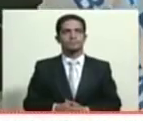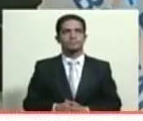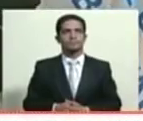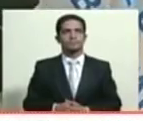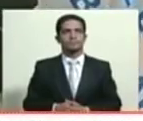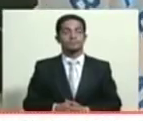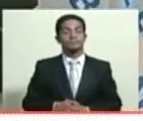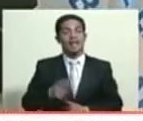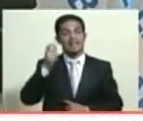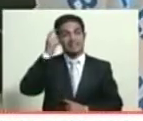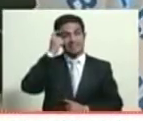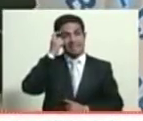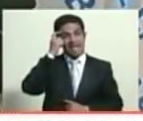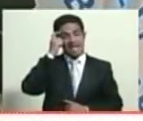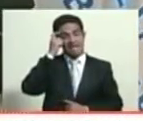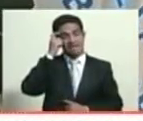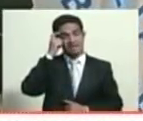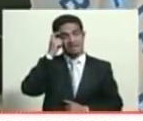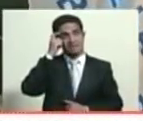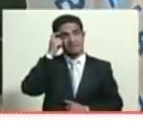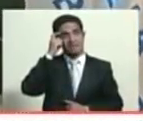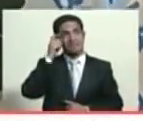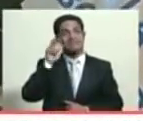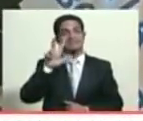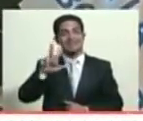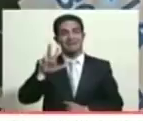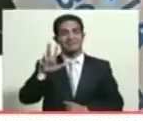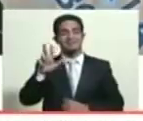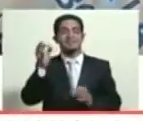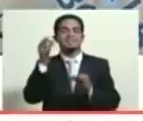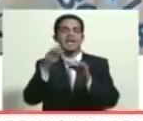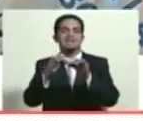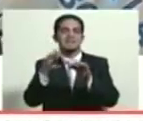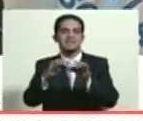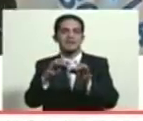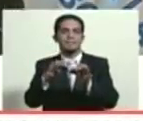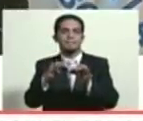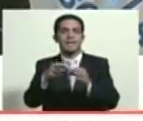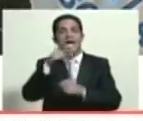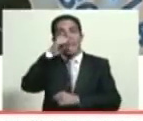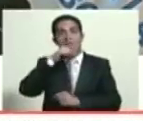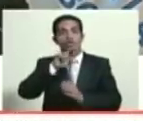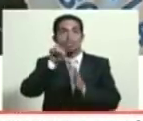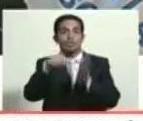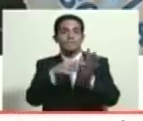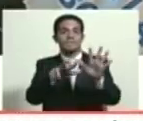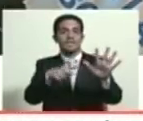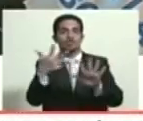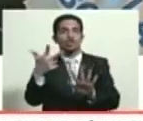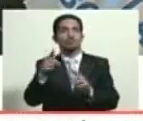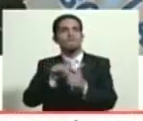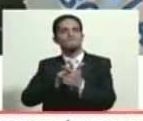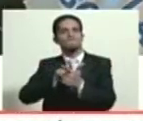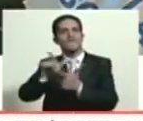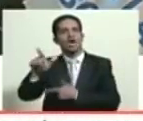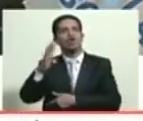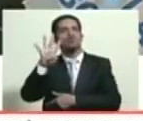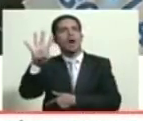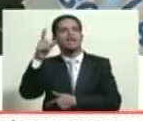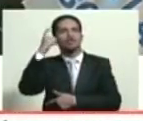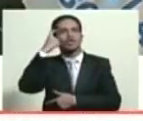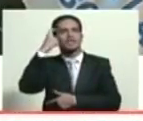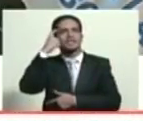El día 3-9 del 2018 salió 4 días